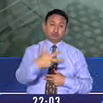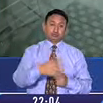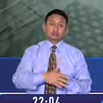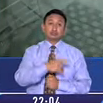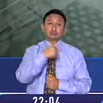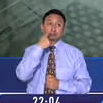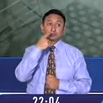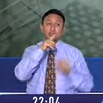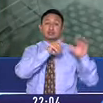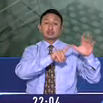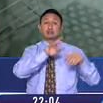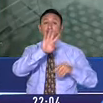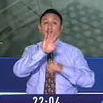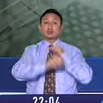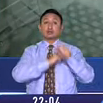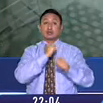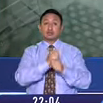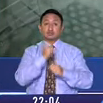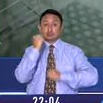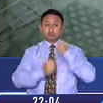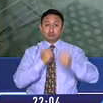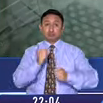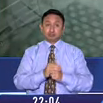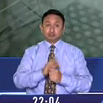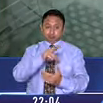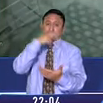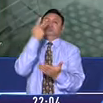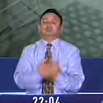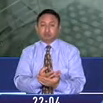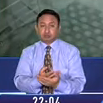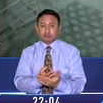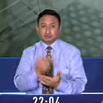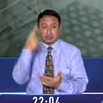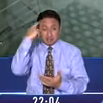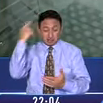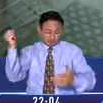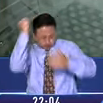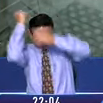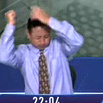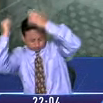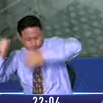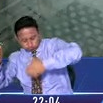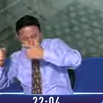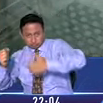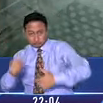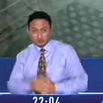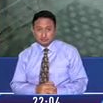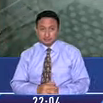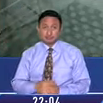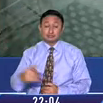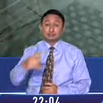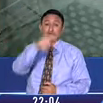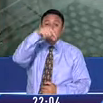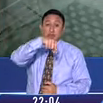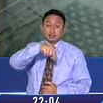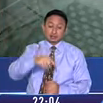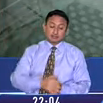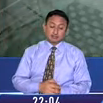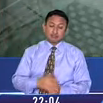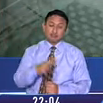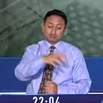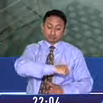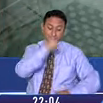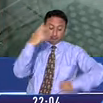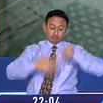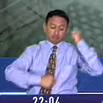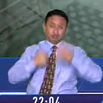de 64 años corre, pero cae, golpeándose fuertemente en el piso. Allí uno de los delincuentes lo desvalija,